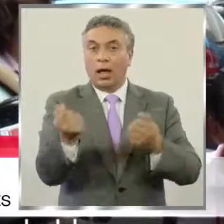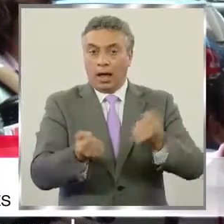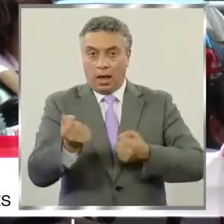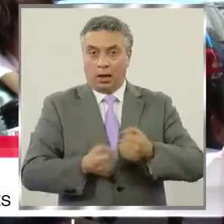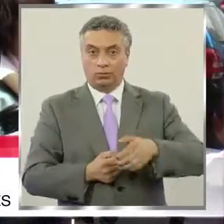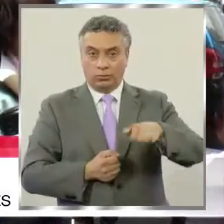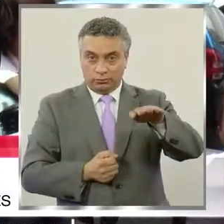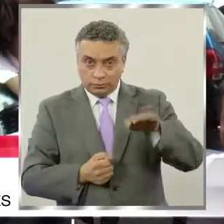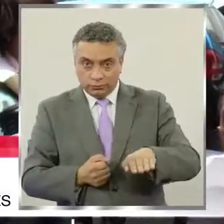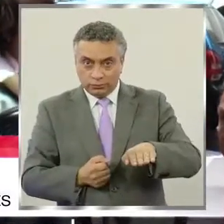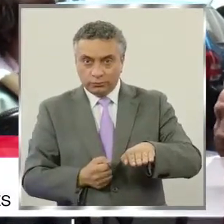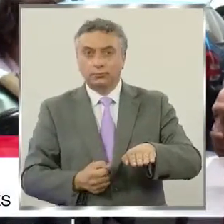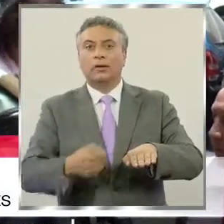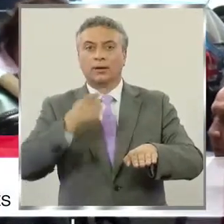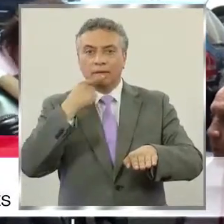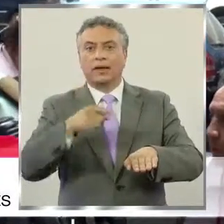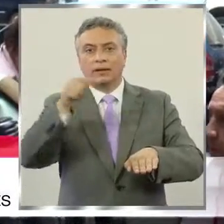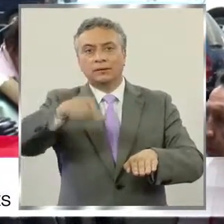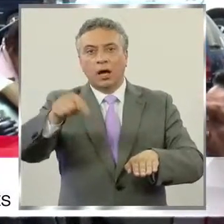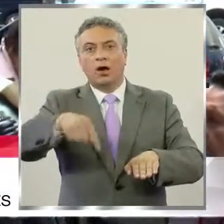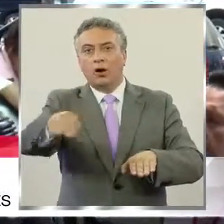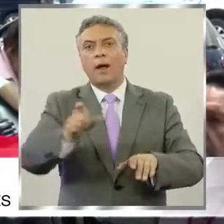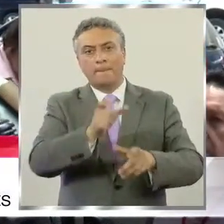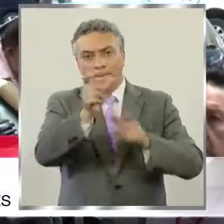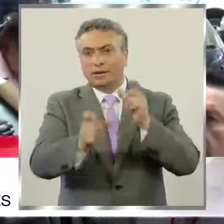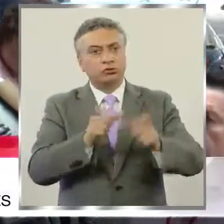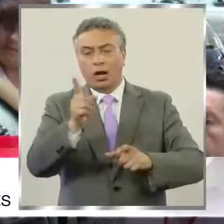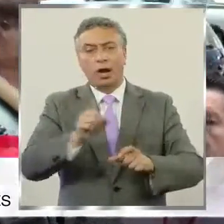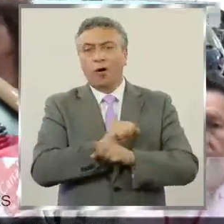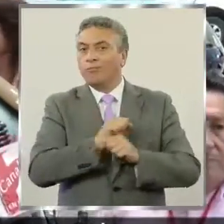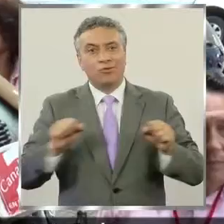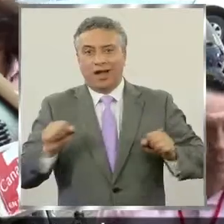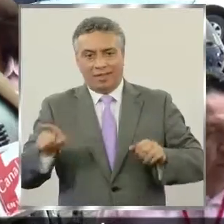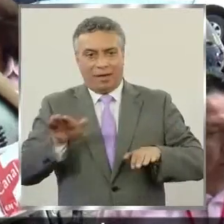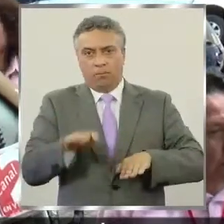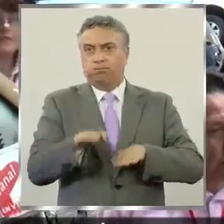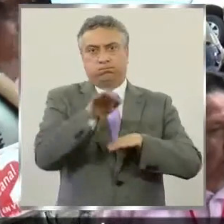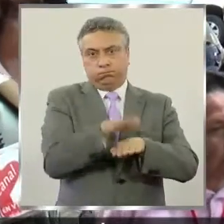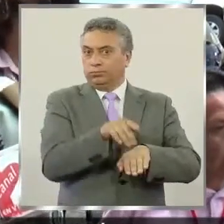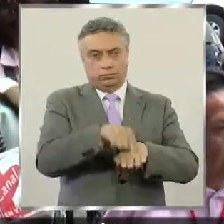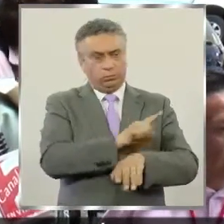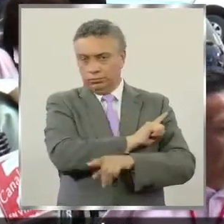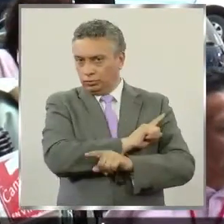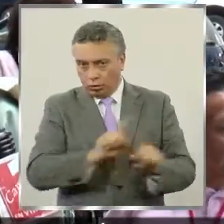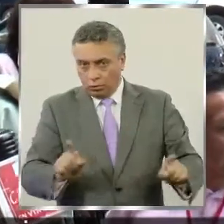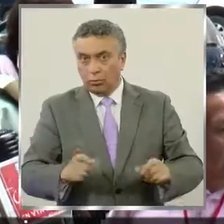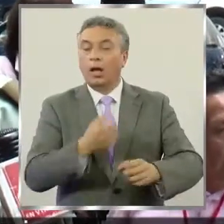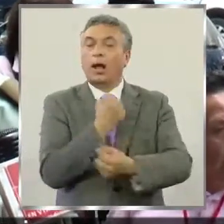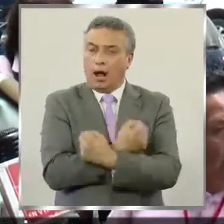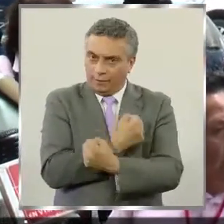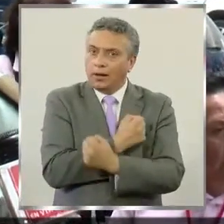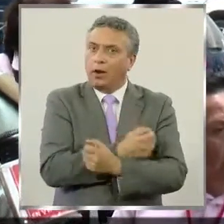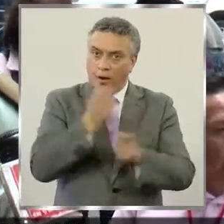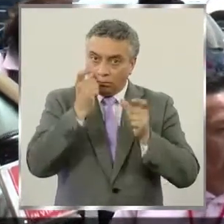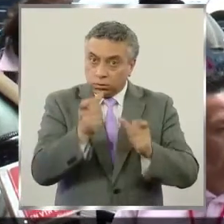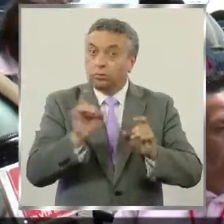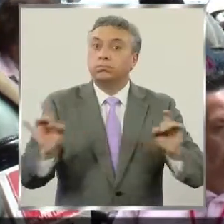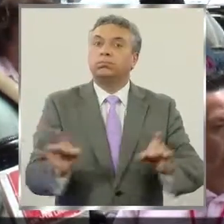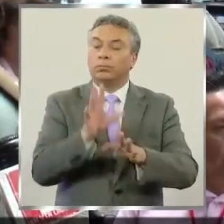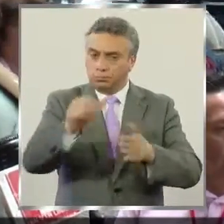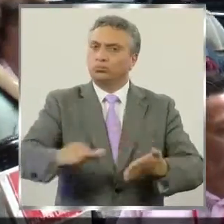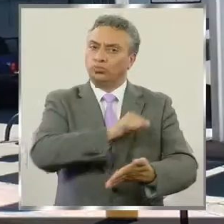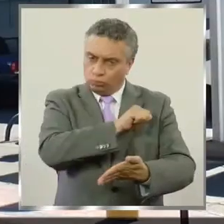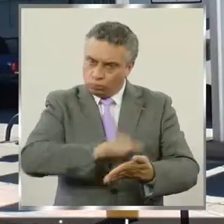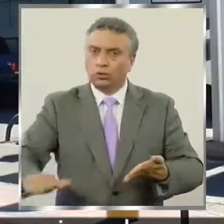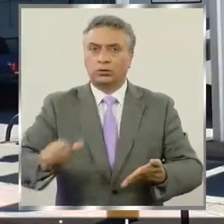estacionamiento habla de exclusividad, quiere decir que las personas no pueden detenerse en esos lugares siquiera. Y Carabineros va a estar atento para cursar las infracciones que el